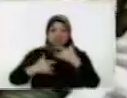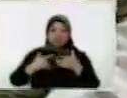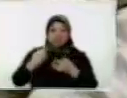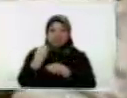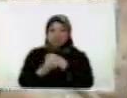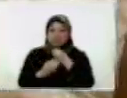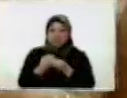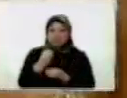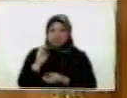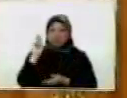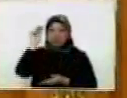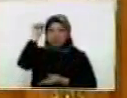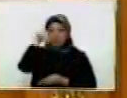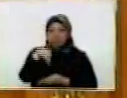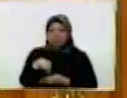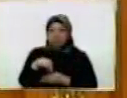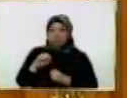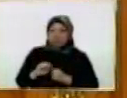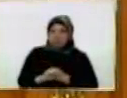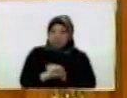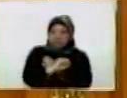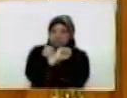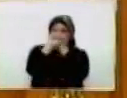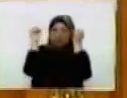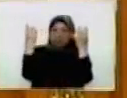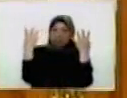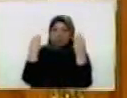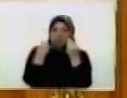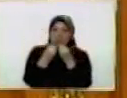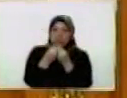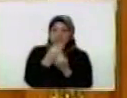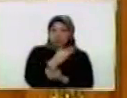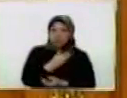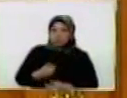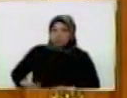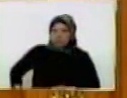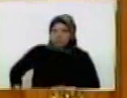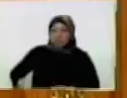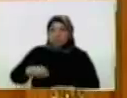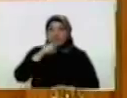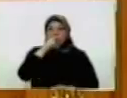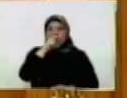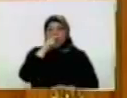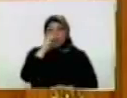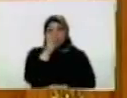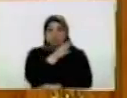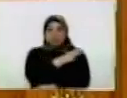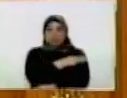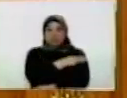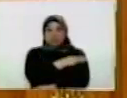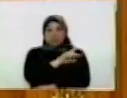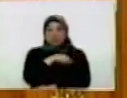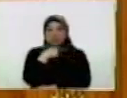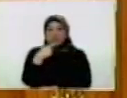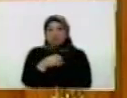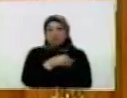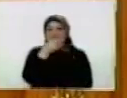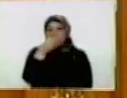Maracay, en la mañana, con nuestro presidente, comandante en jefe, Nicolás Maduro Moro, y posteriormente en la tarde, en el cuartel de la